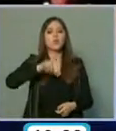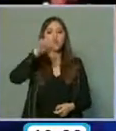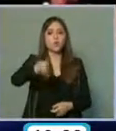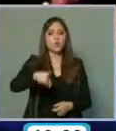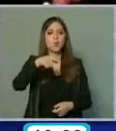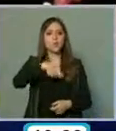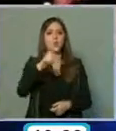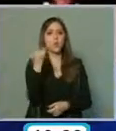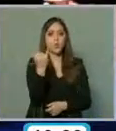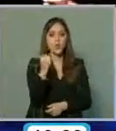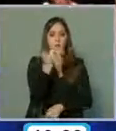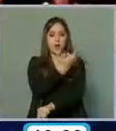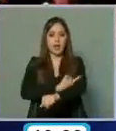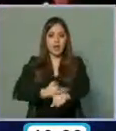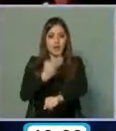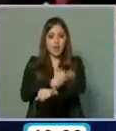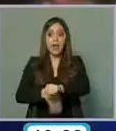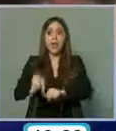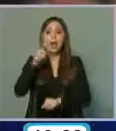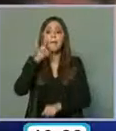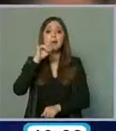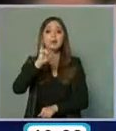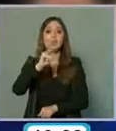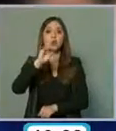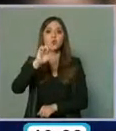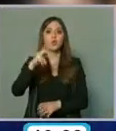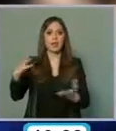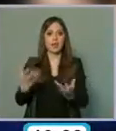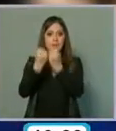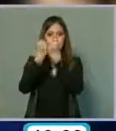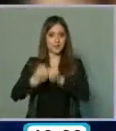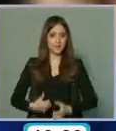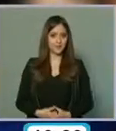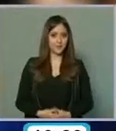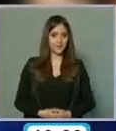de la tarde y descubre si Chuche logra rescatarlo.